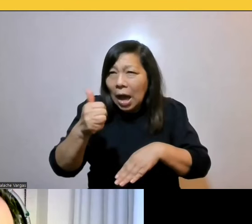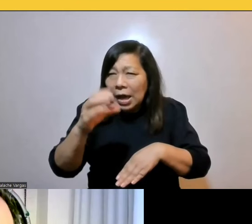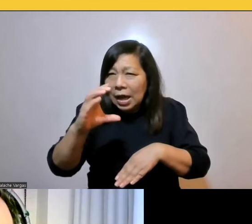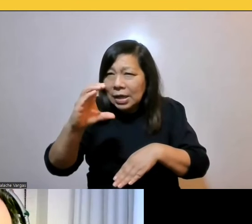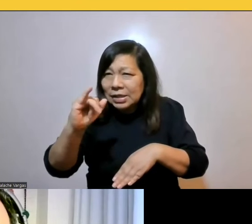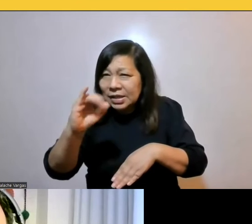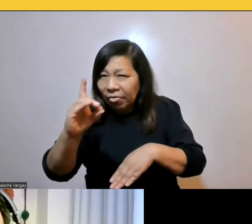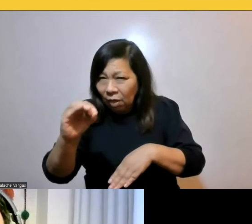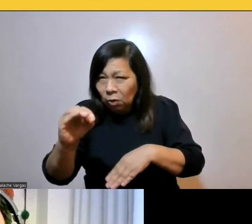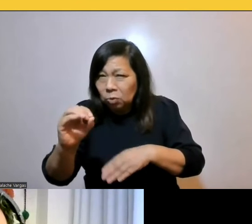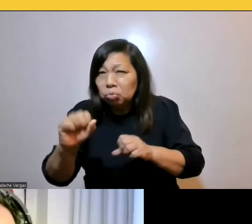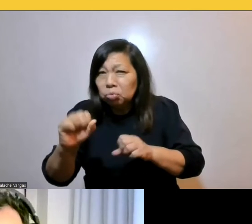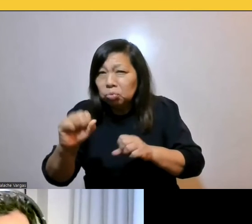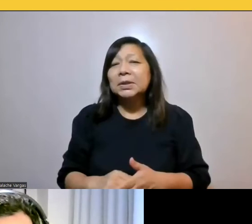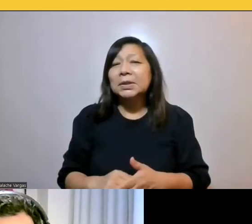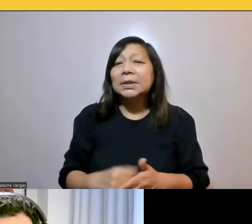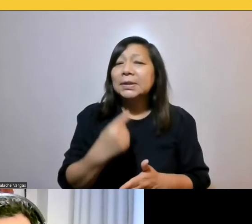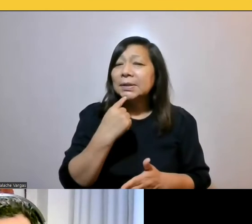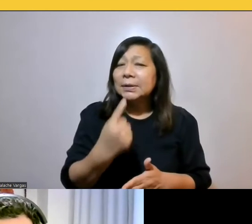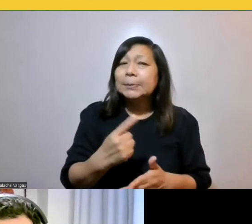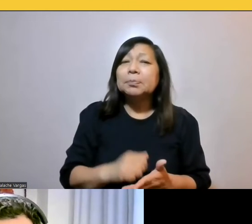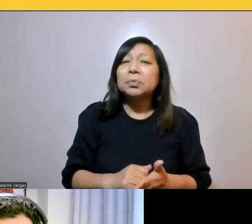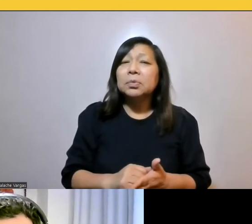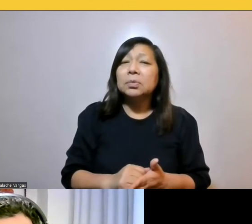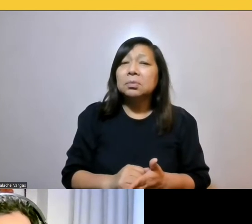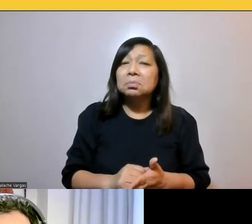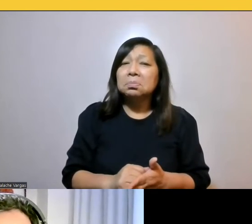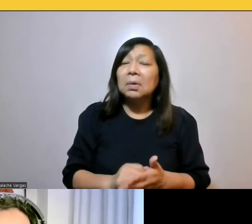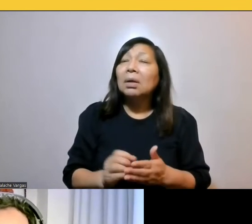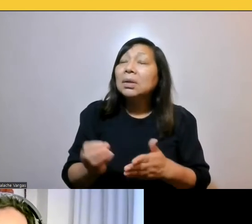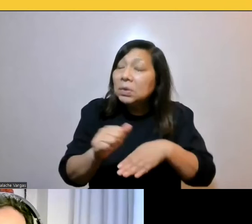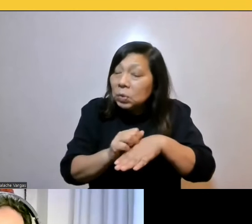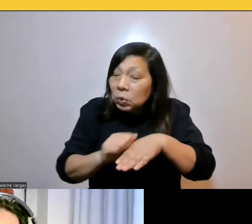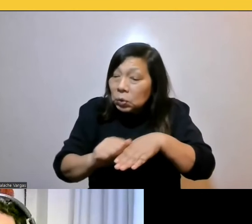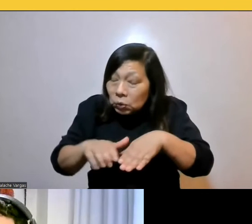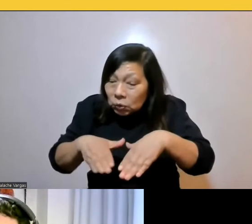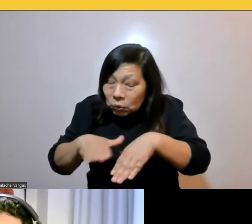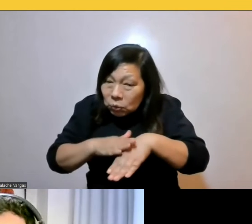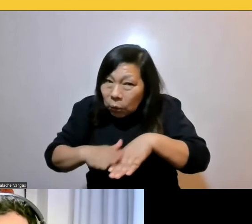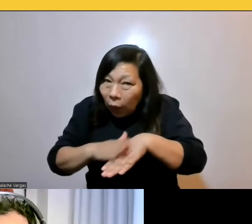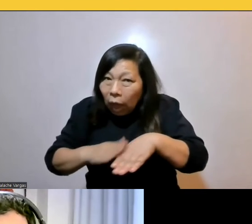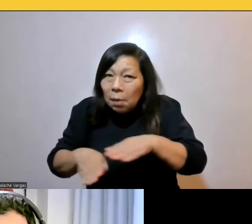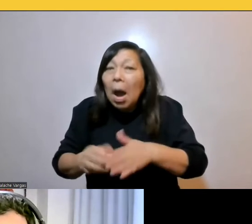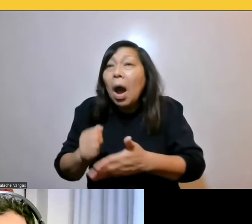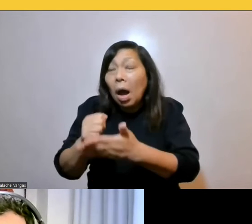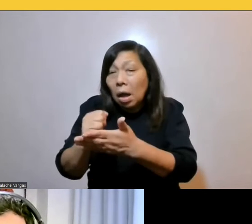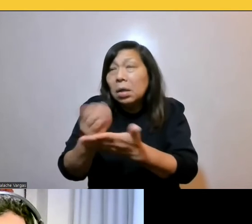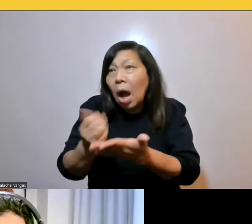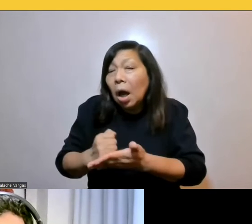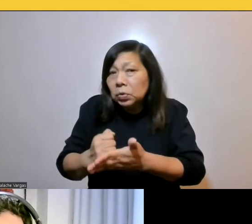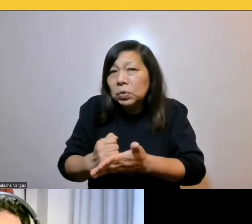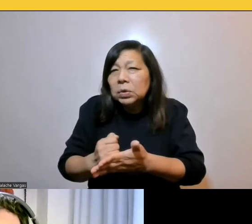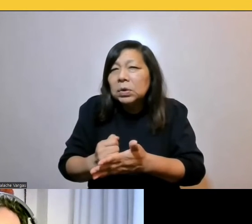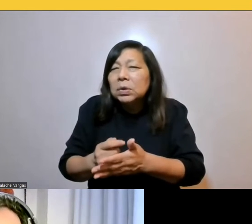En general, sí, como mencionamos, el usar un adecuado limpiador a este nivel ayuda a justamente prevenir el